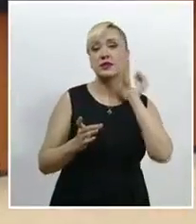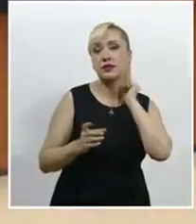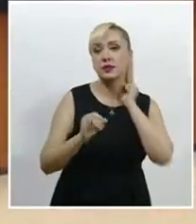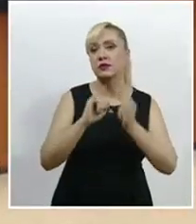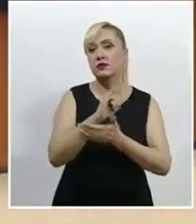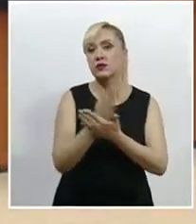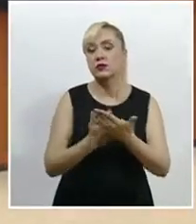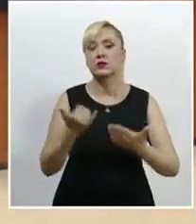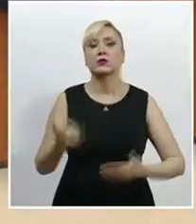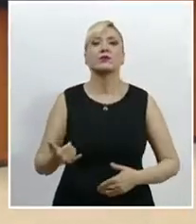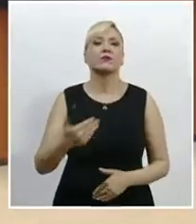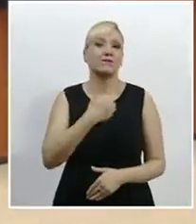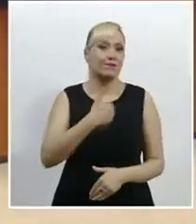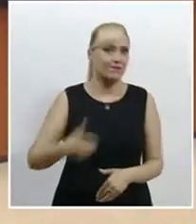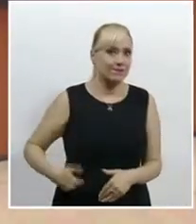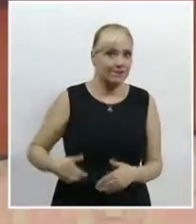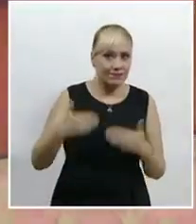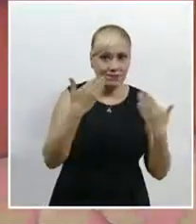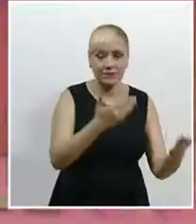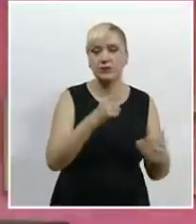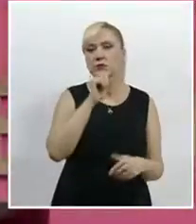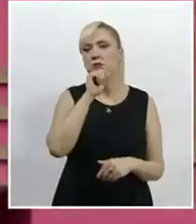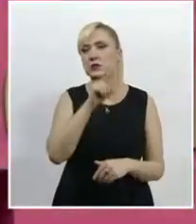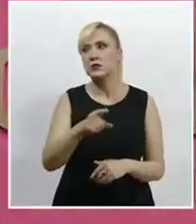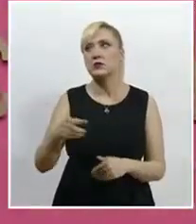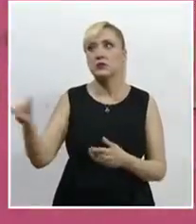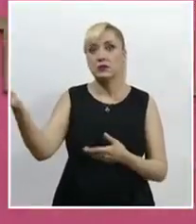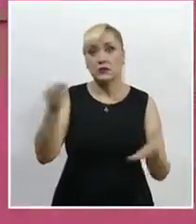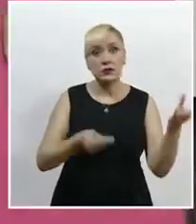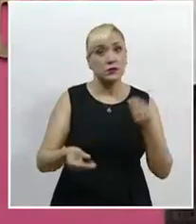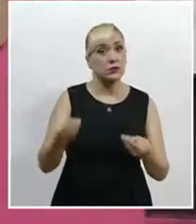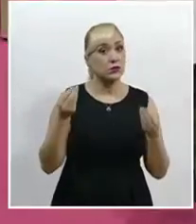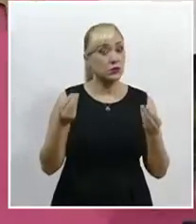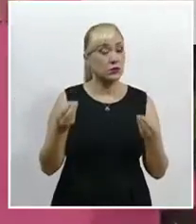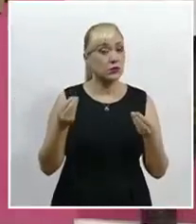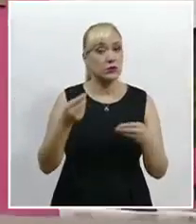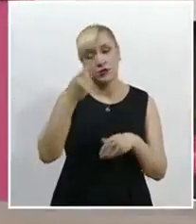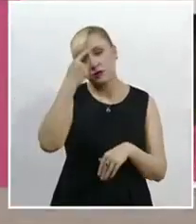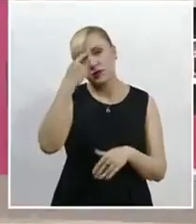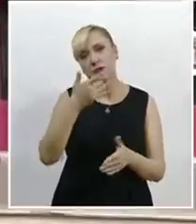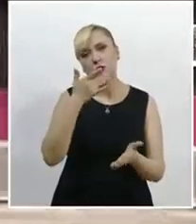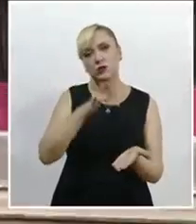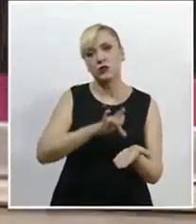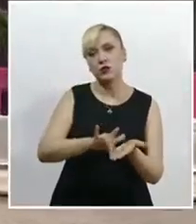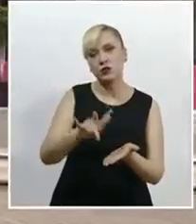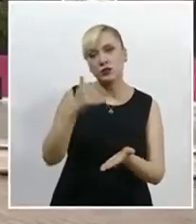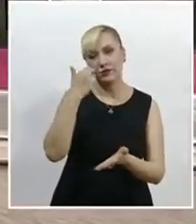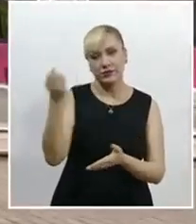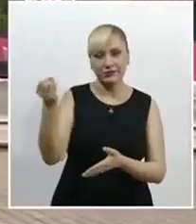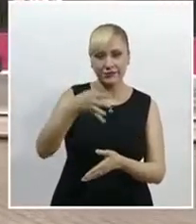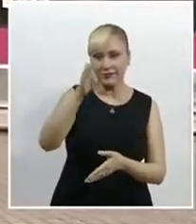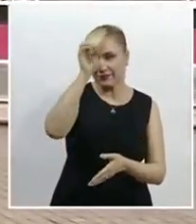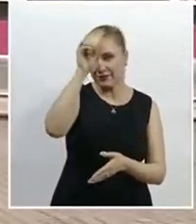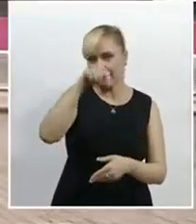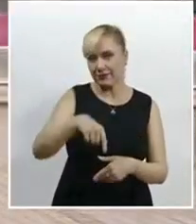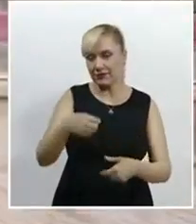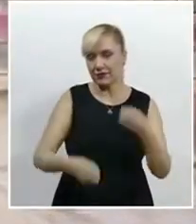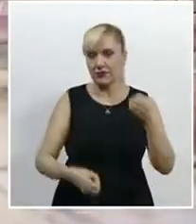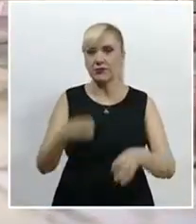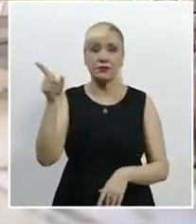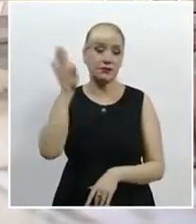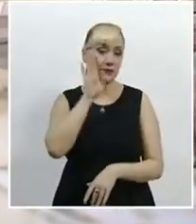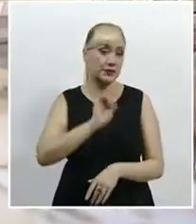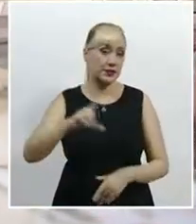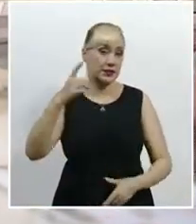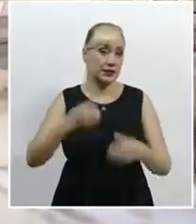como del Ejecutivo Federal. Además, se han recibido varios amigos de la Corte. El ministro instructor Javier Lainez ya fijó fecha y hora para